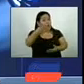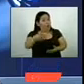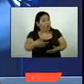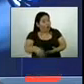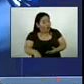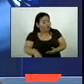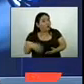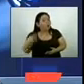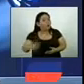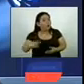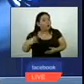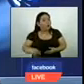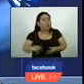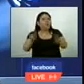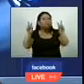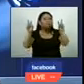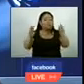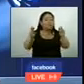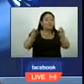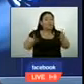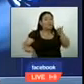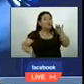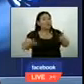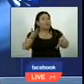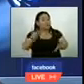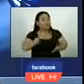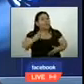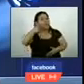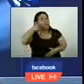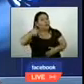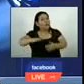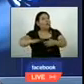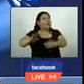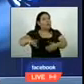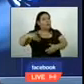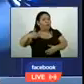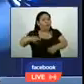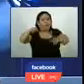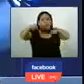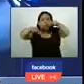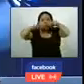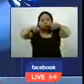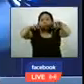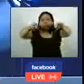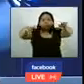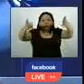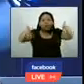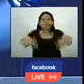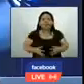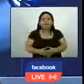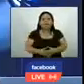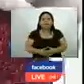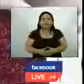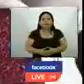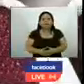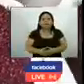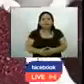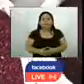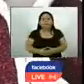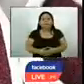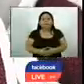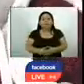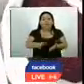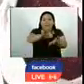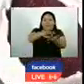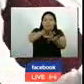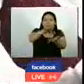dicho considerablemente, una situación que podría agravarse por los efectos del fenómeno del Niño. El frijol es